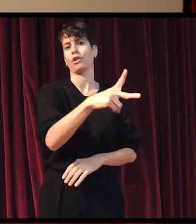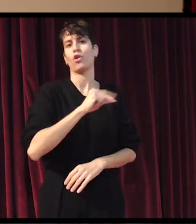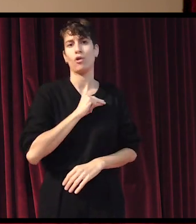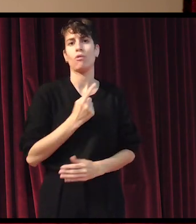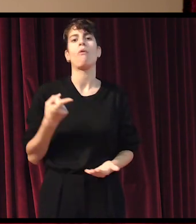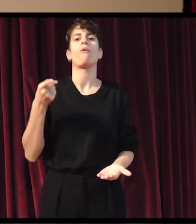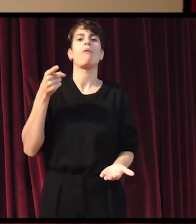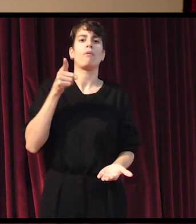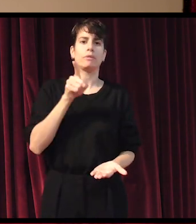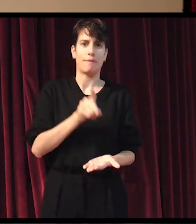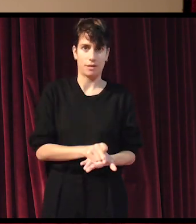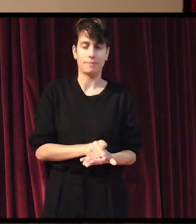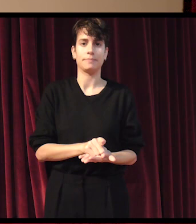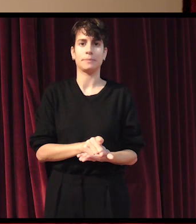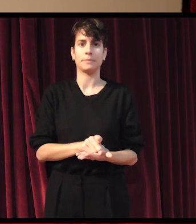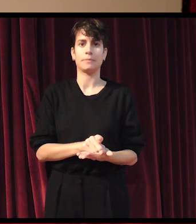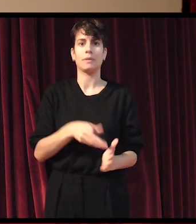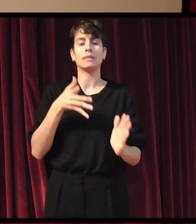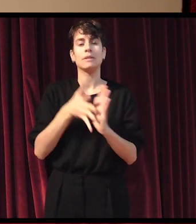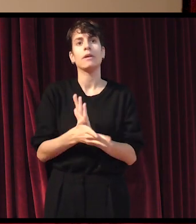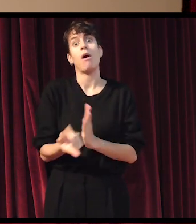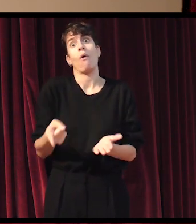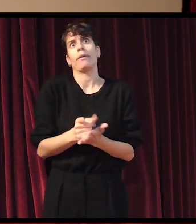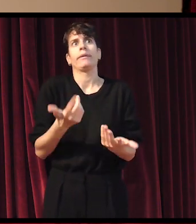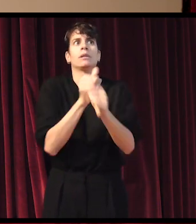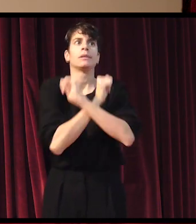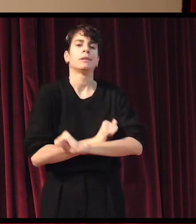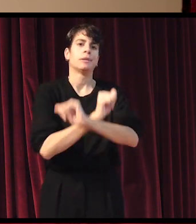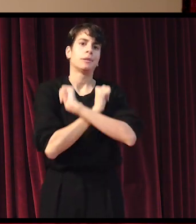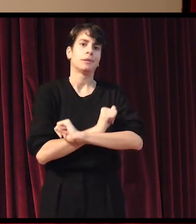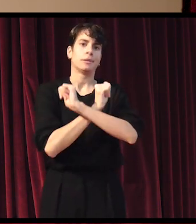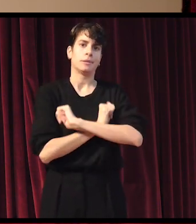nos encontramos en una situación de espera.